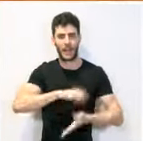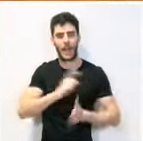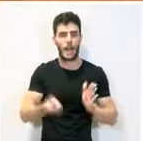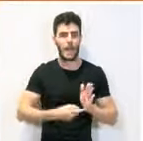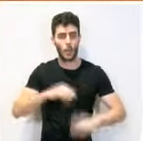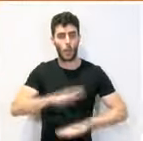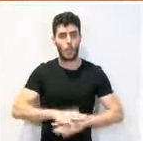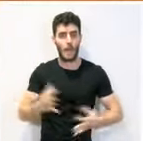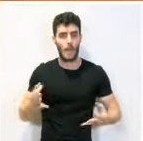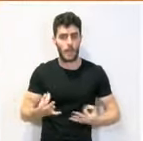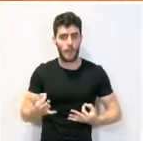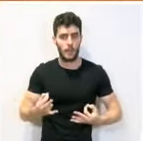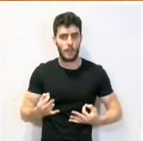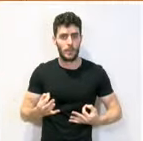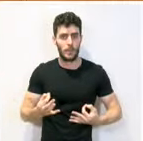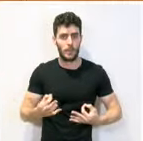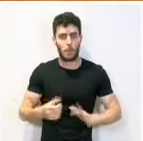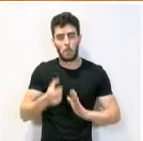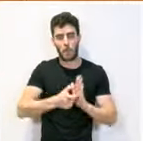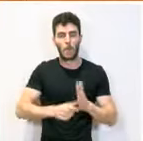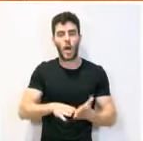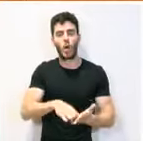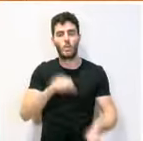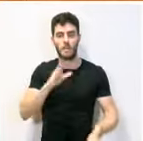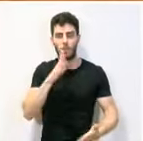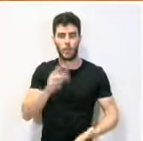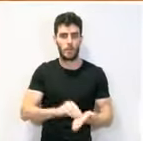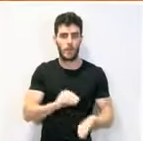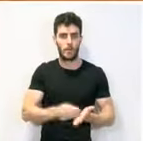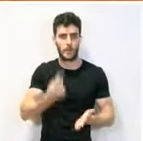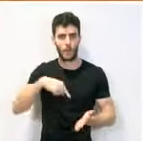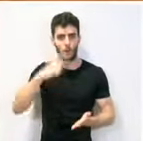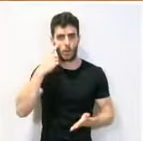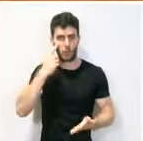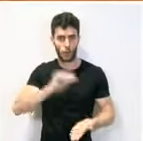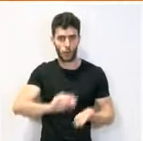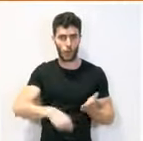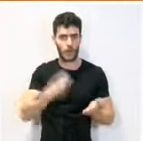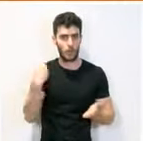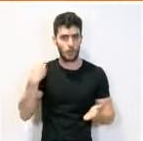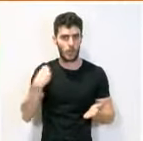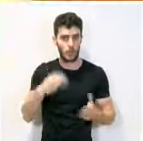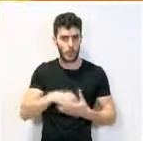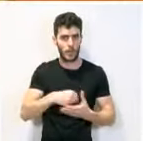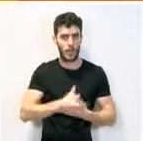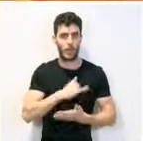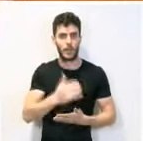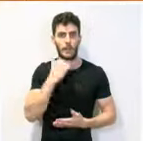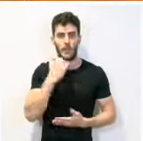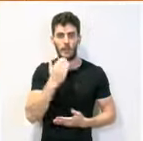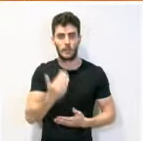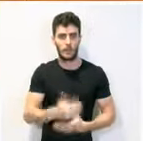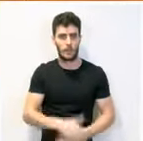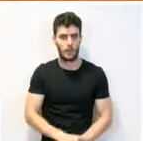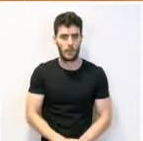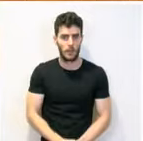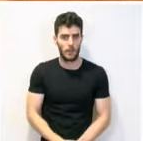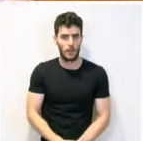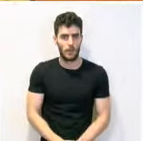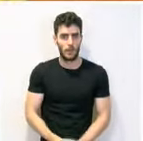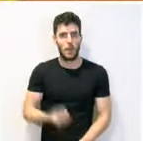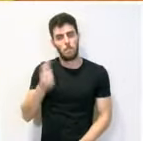términos comprensibles, porque muchas veces vemos como en esos contratos figura casi que lo que marcan